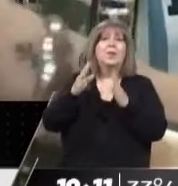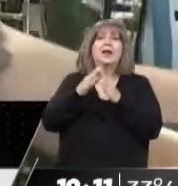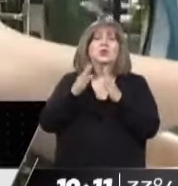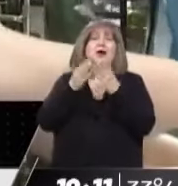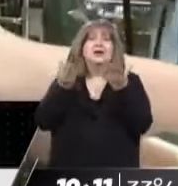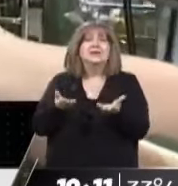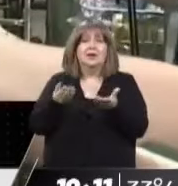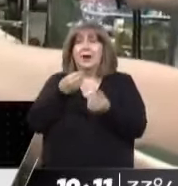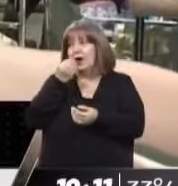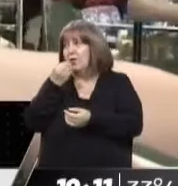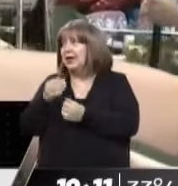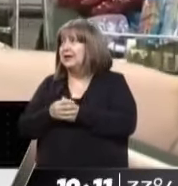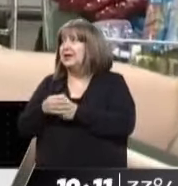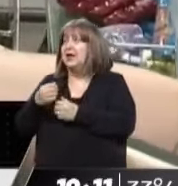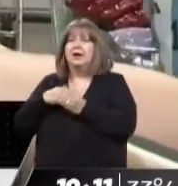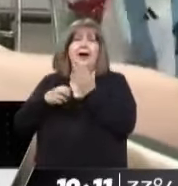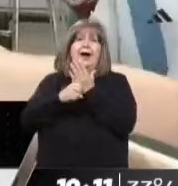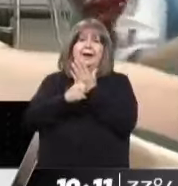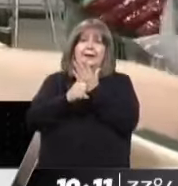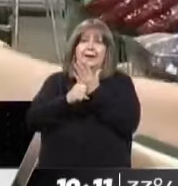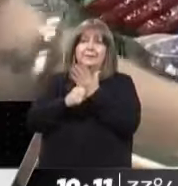comer? Sí, lo que es carne.